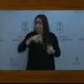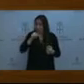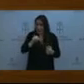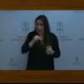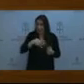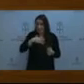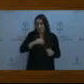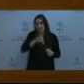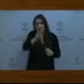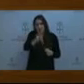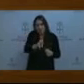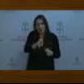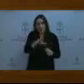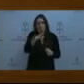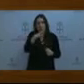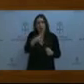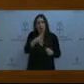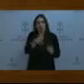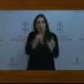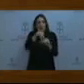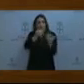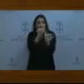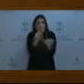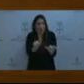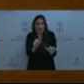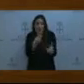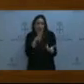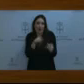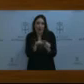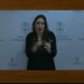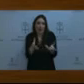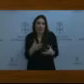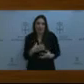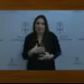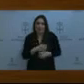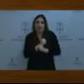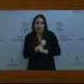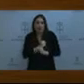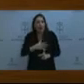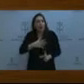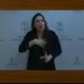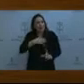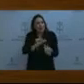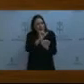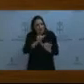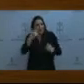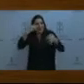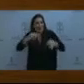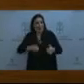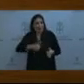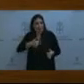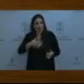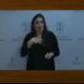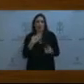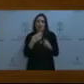podríamos introducir, en este modelo que ahora mismo está agotado, una nueva fuente de seguridad y de que pudiese continuar